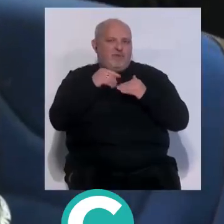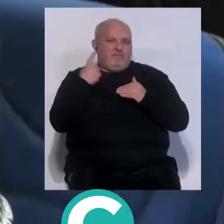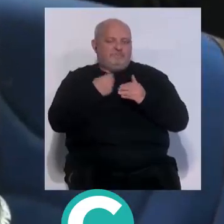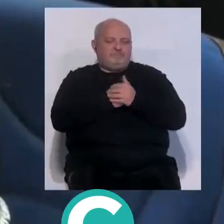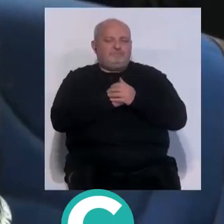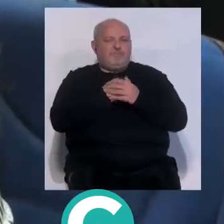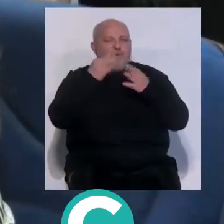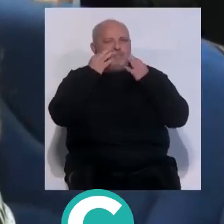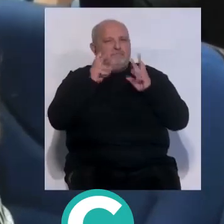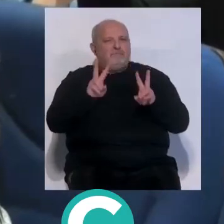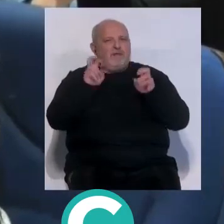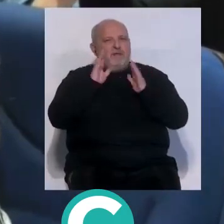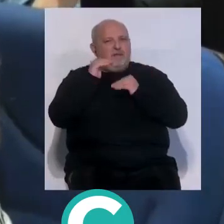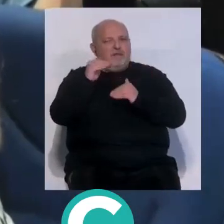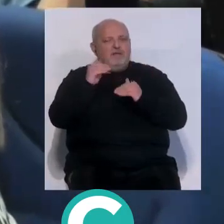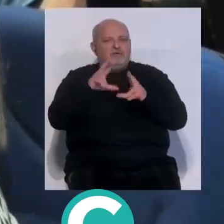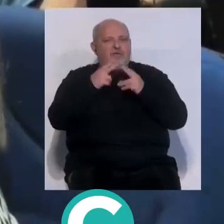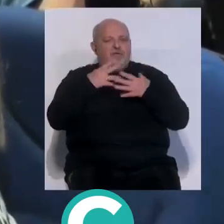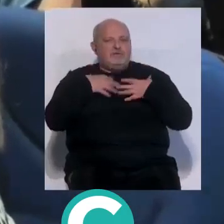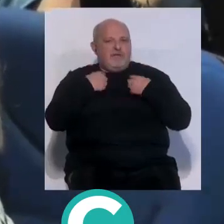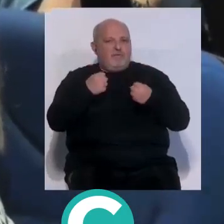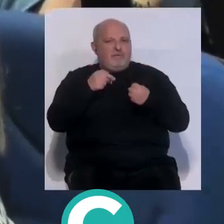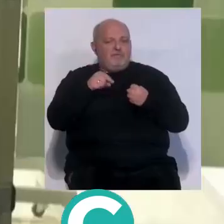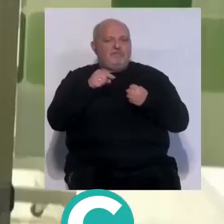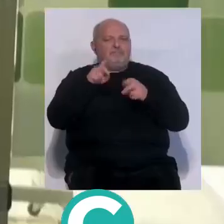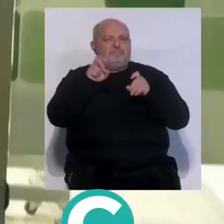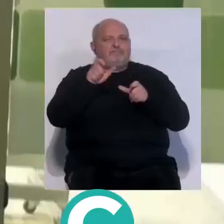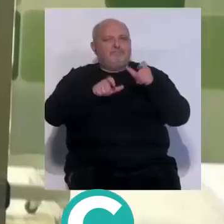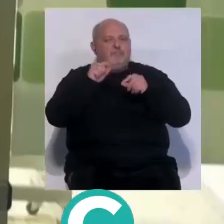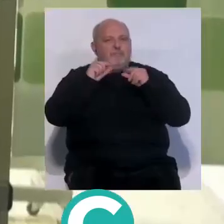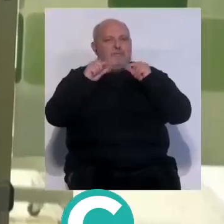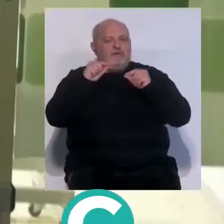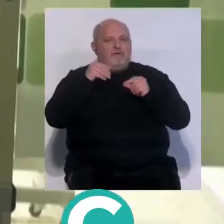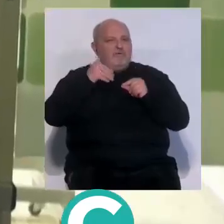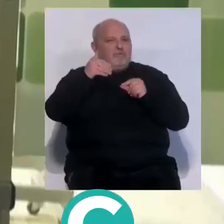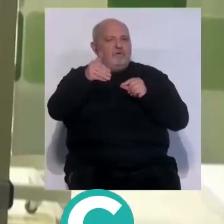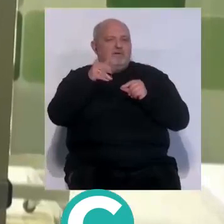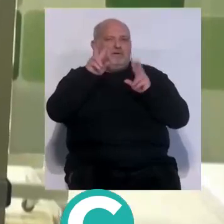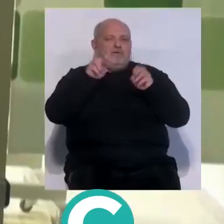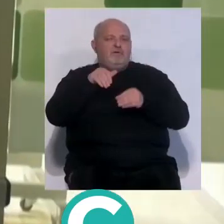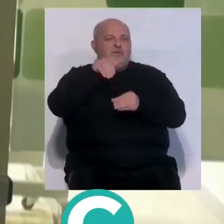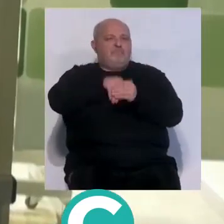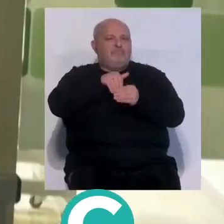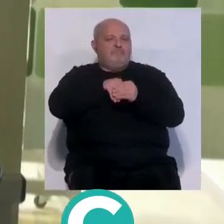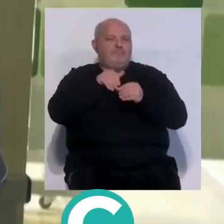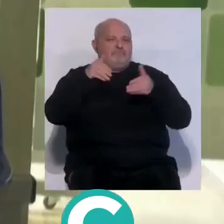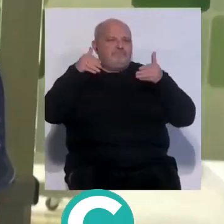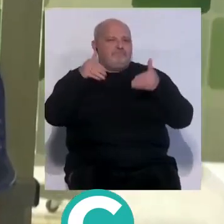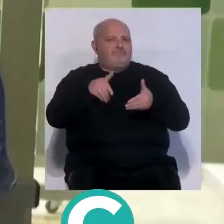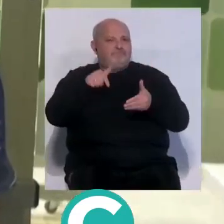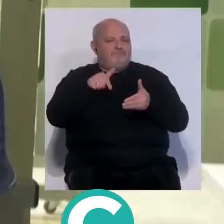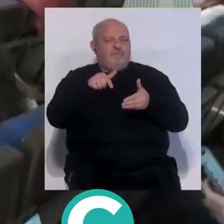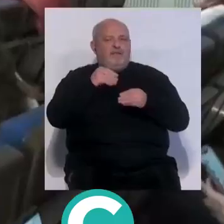La humanización, la atención sociosanitaria y las perspectivas de futuro son los contenidos que han centrado el